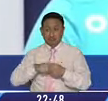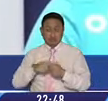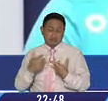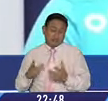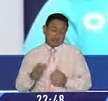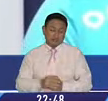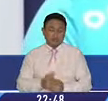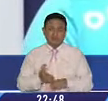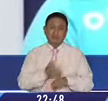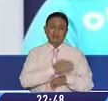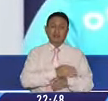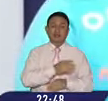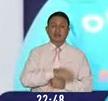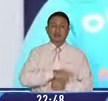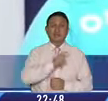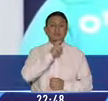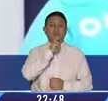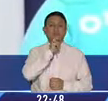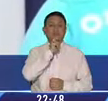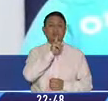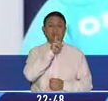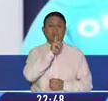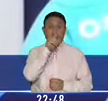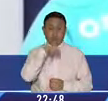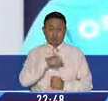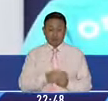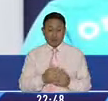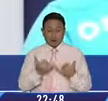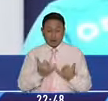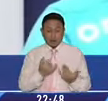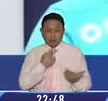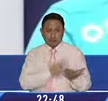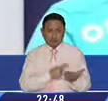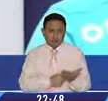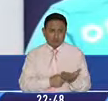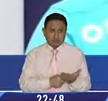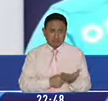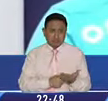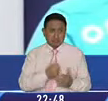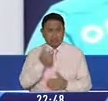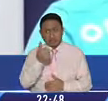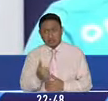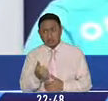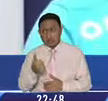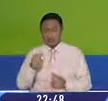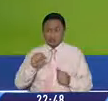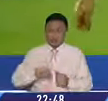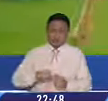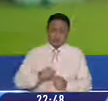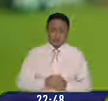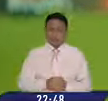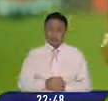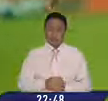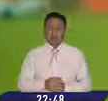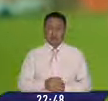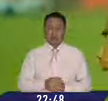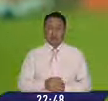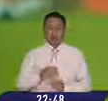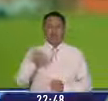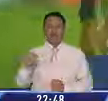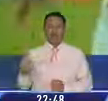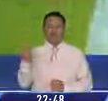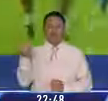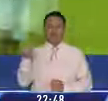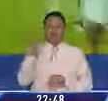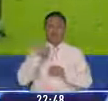ganó. No podemos estar hoy especulando si nos sirve uno o no otro resultado. Este jueves, el